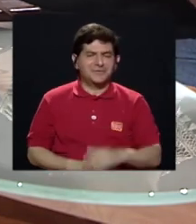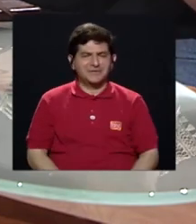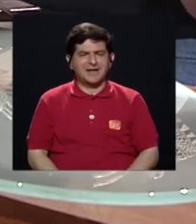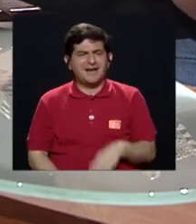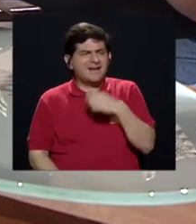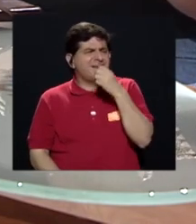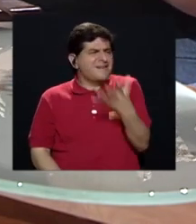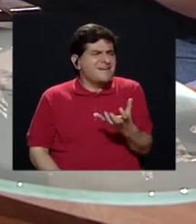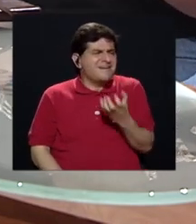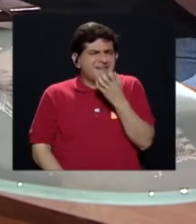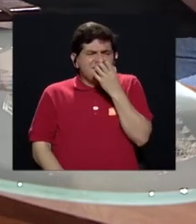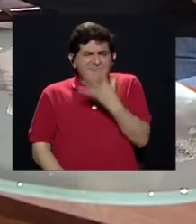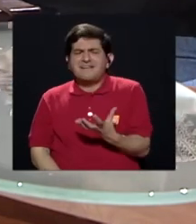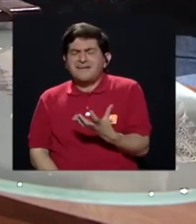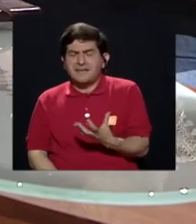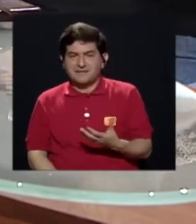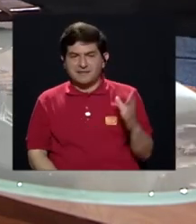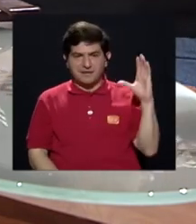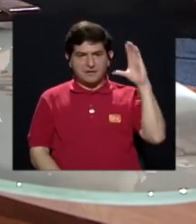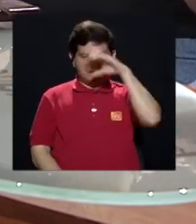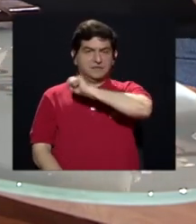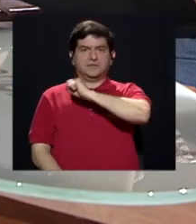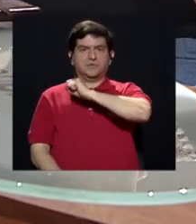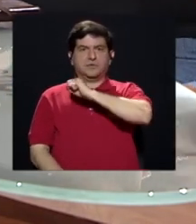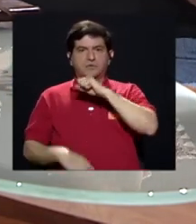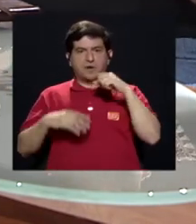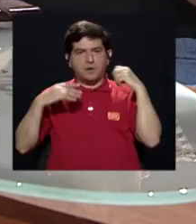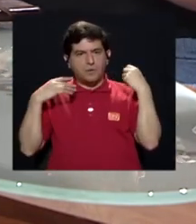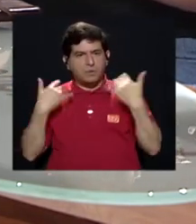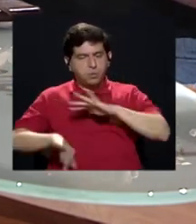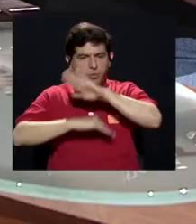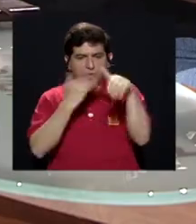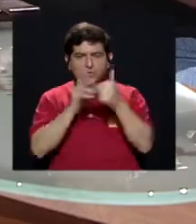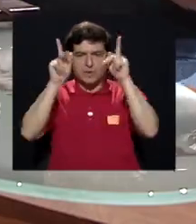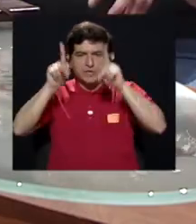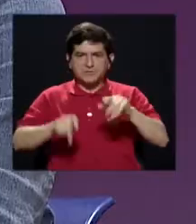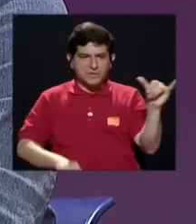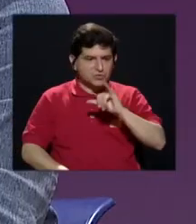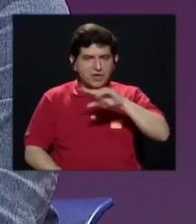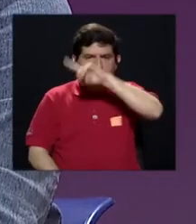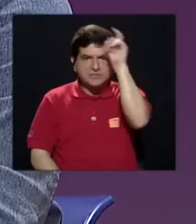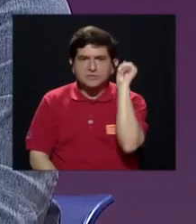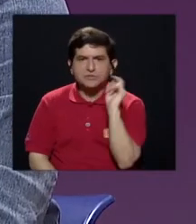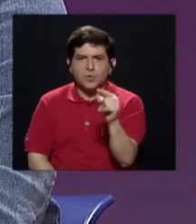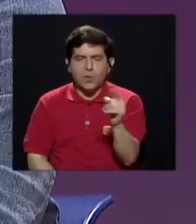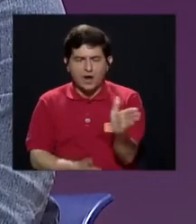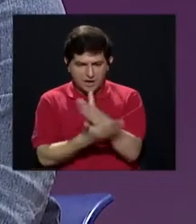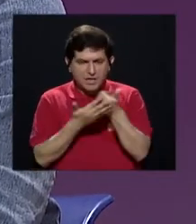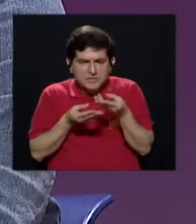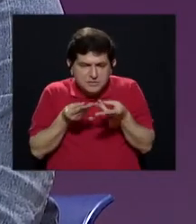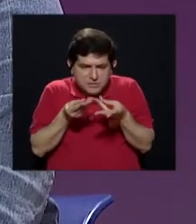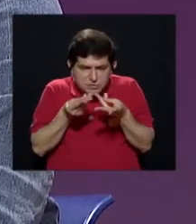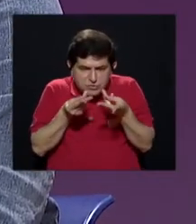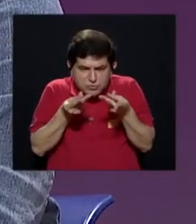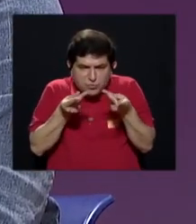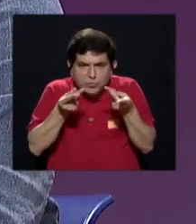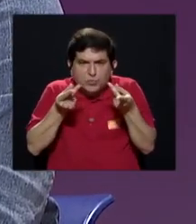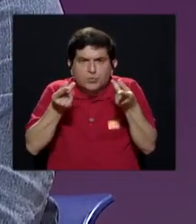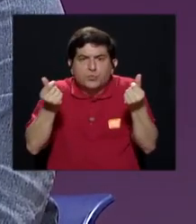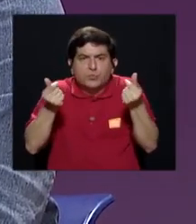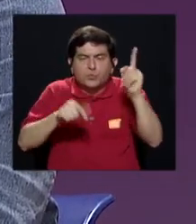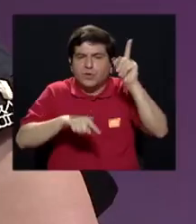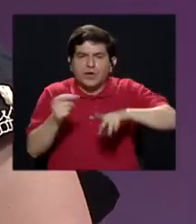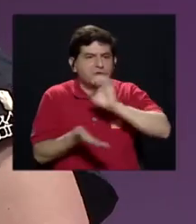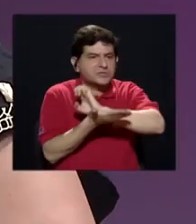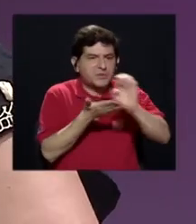gritar esa pregunta, ¿verdad? Y de pronto se da cuenta que, puña, todo el mundo se le está preguntando, se está generando algo y es, o sea,